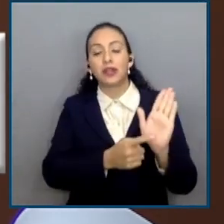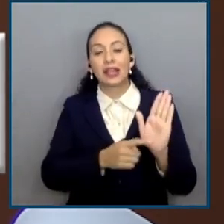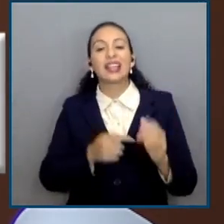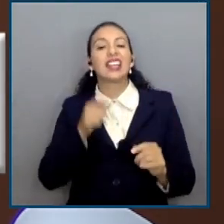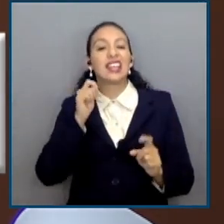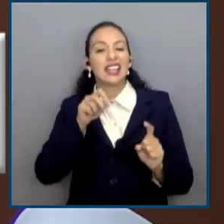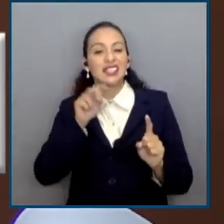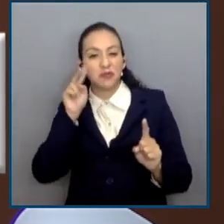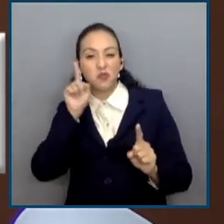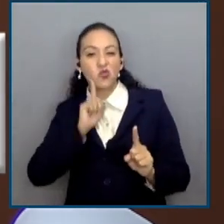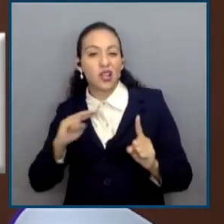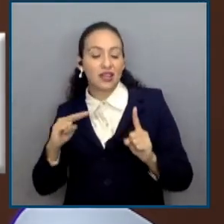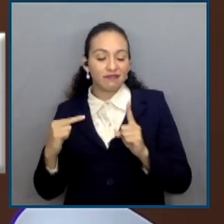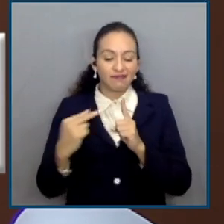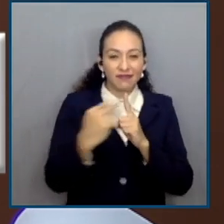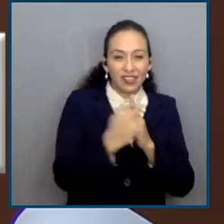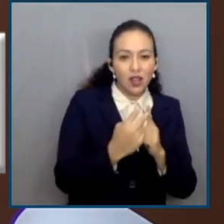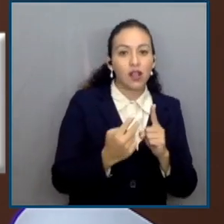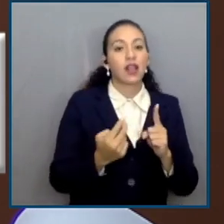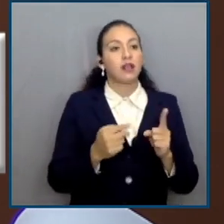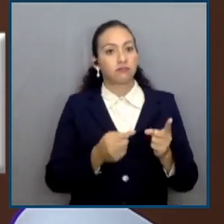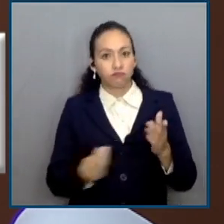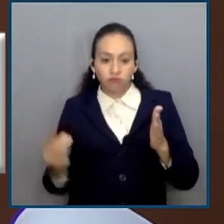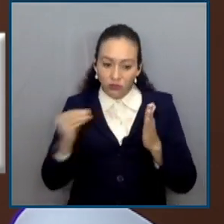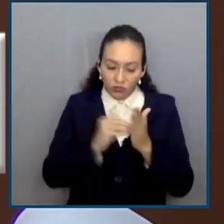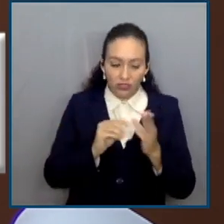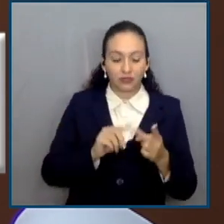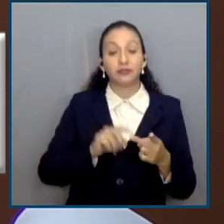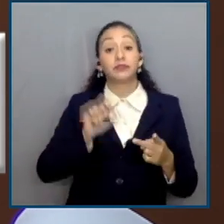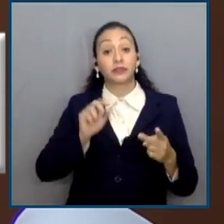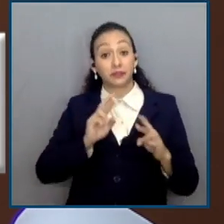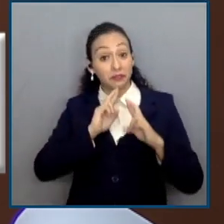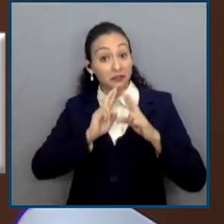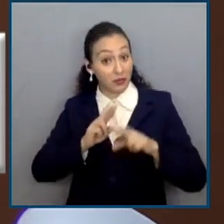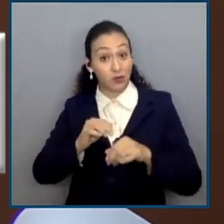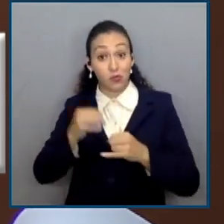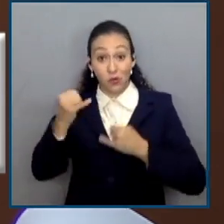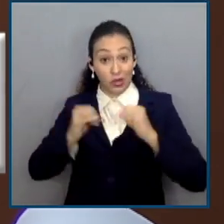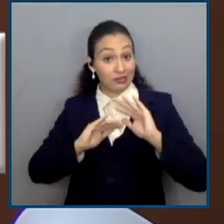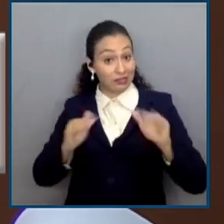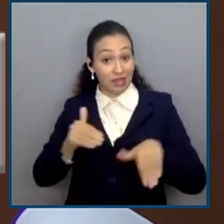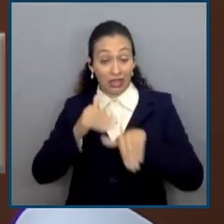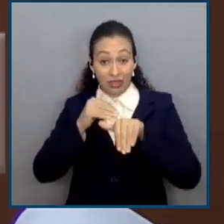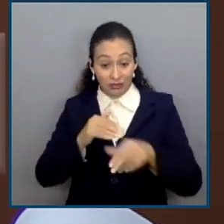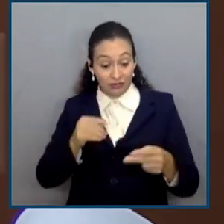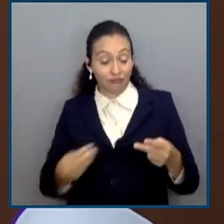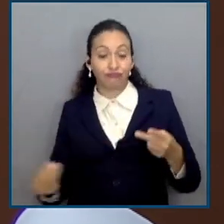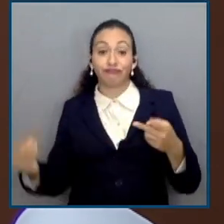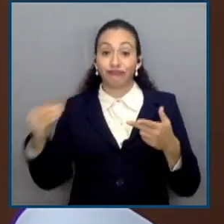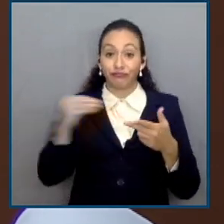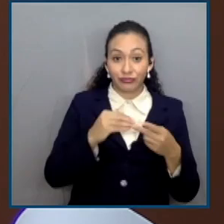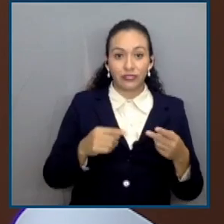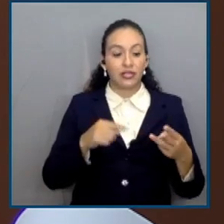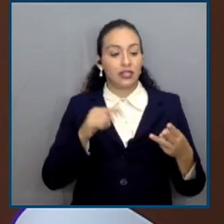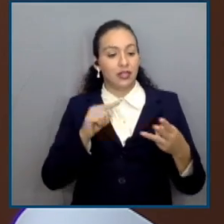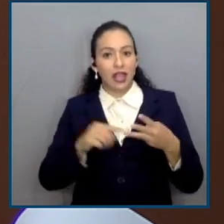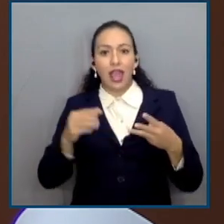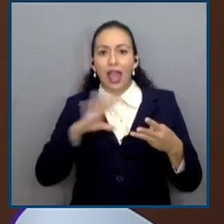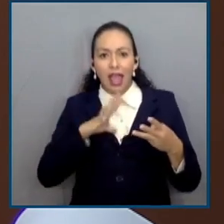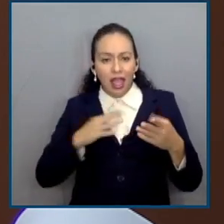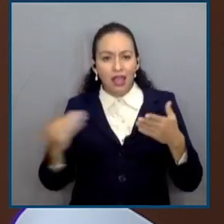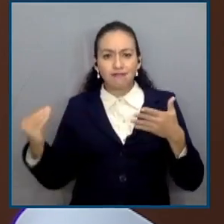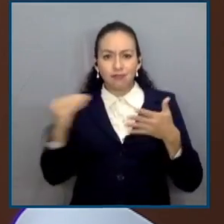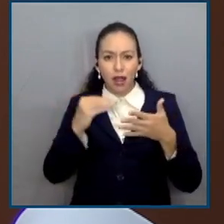desarrollada, además ha generado una jurisprudencia ahí bastante sólida al respecto, en la que además se han